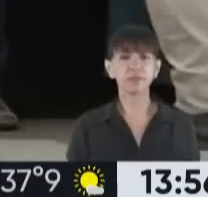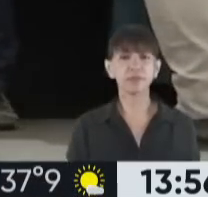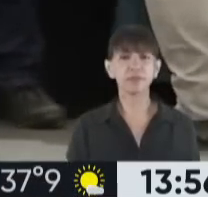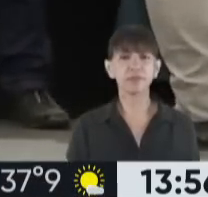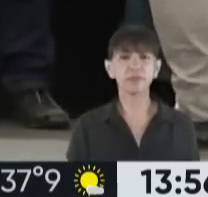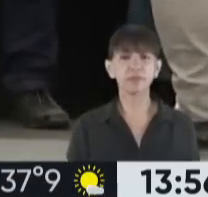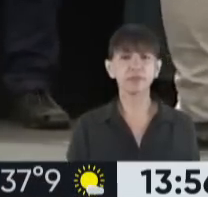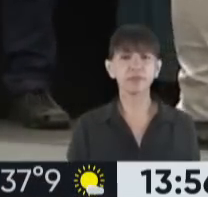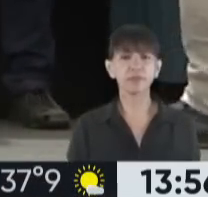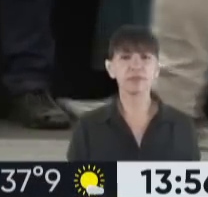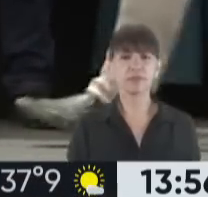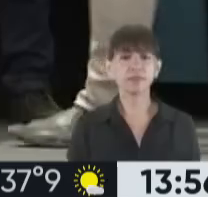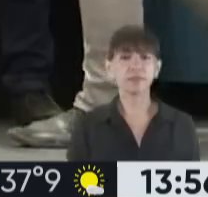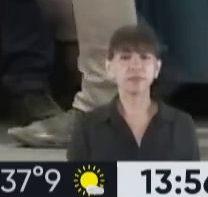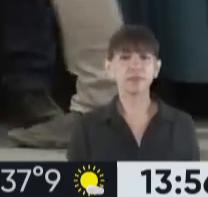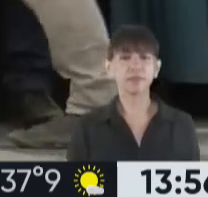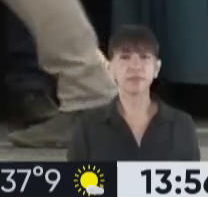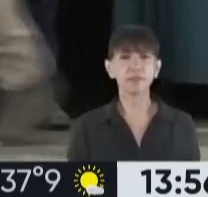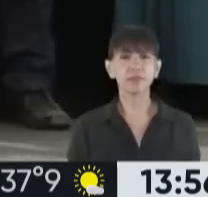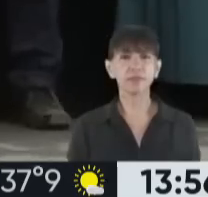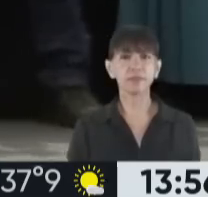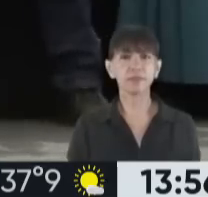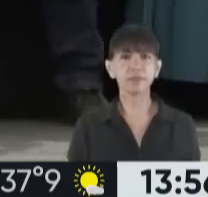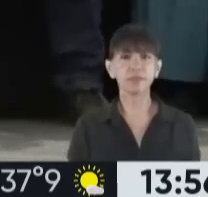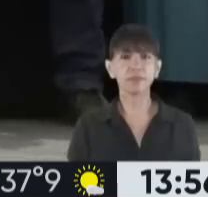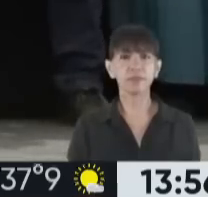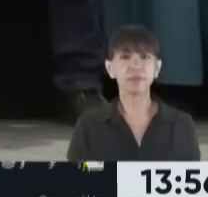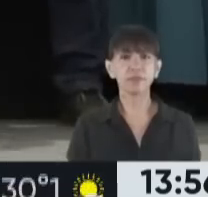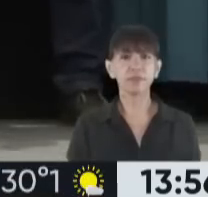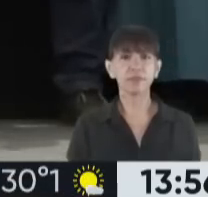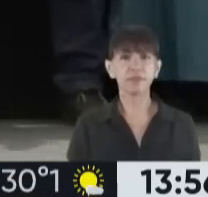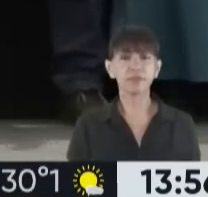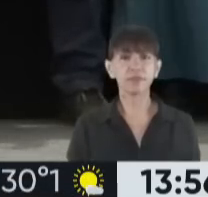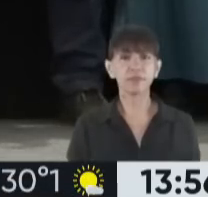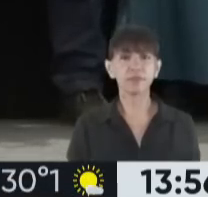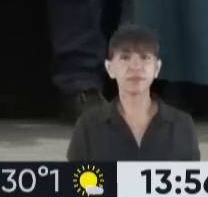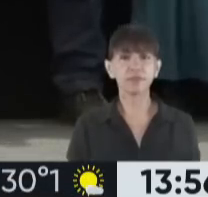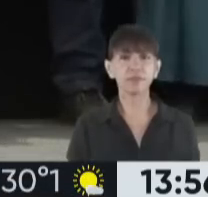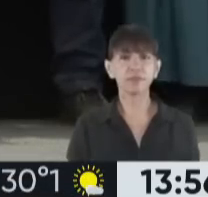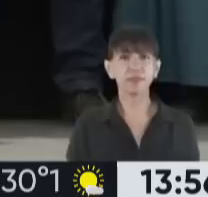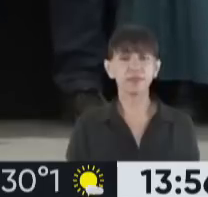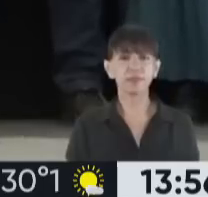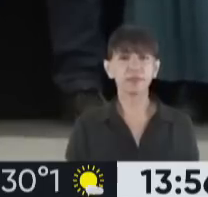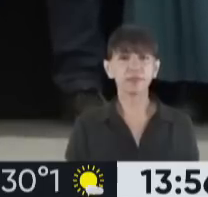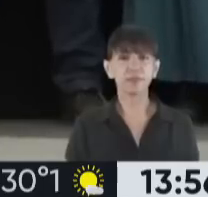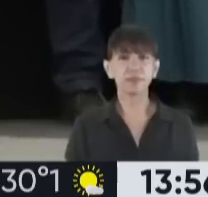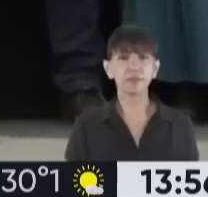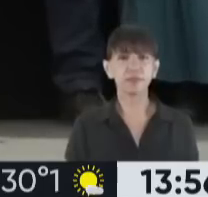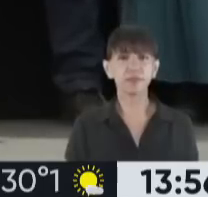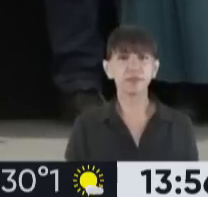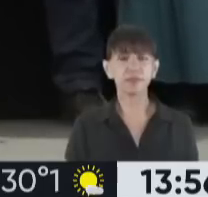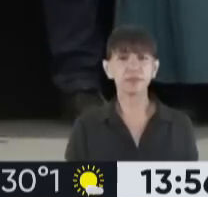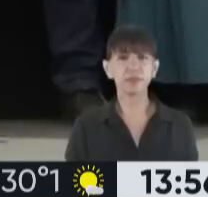Miramos acá. Pasamos la mano, foto. Dale, al centro, miramos acá. Pasamos la mano, amigo.